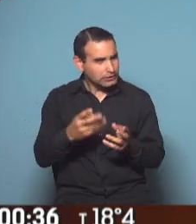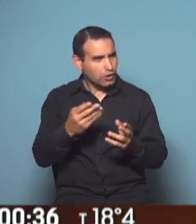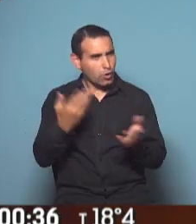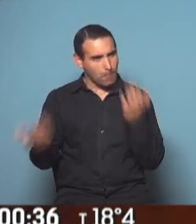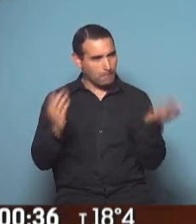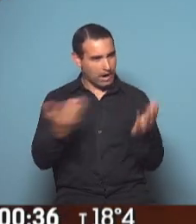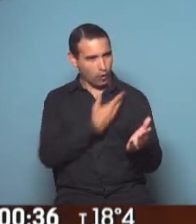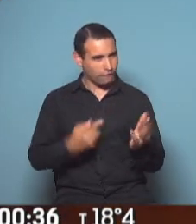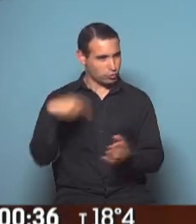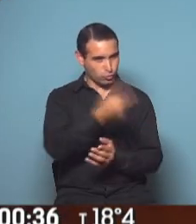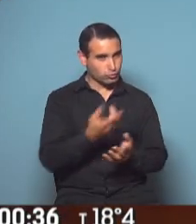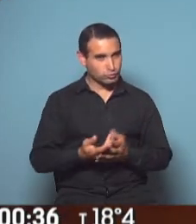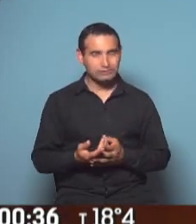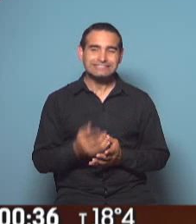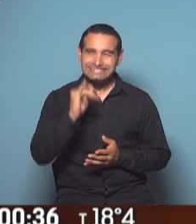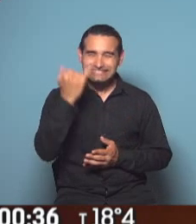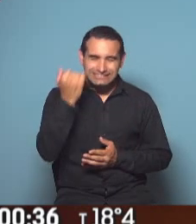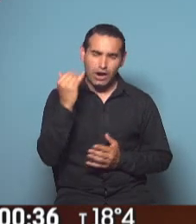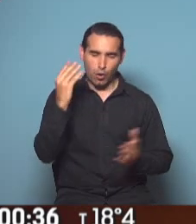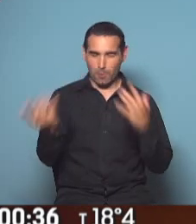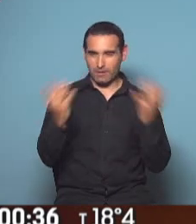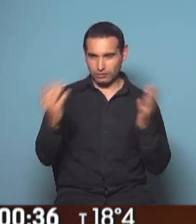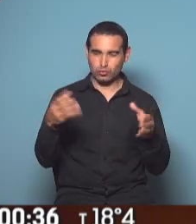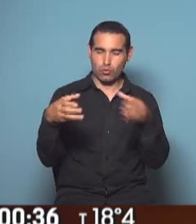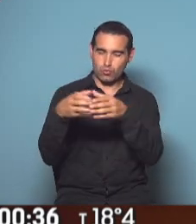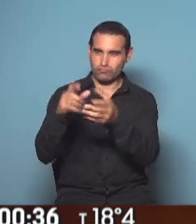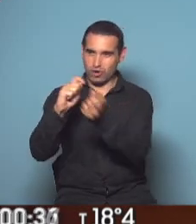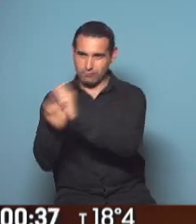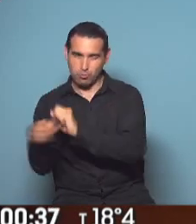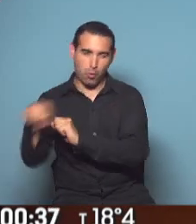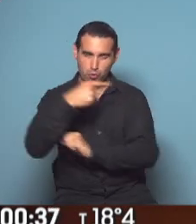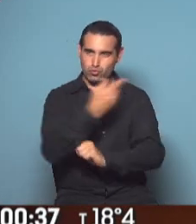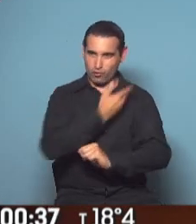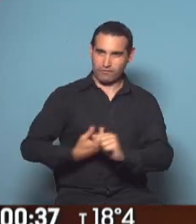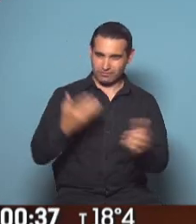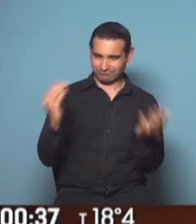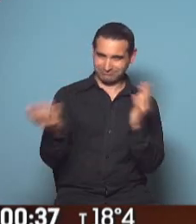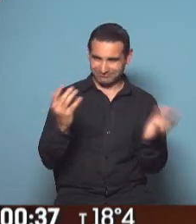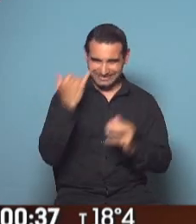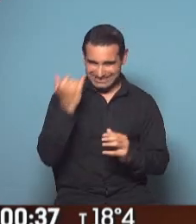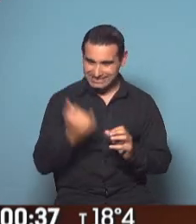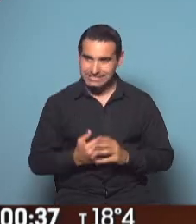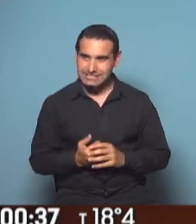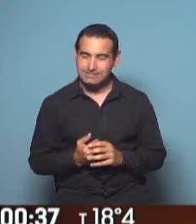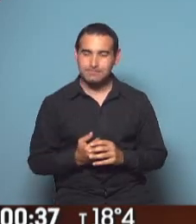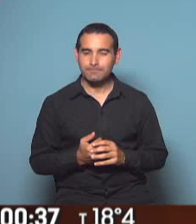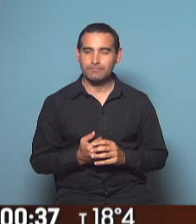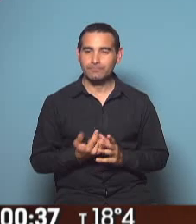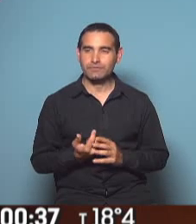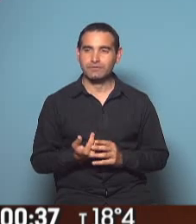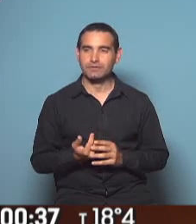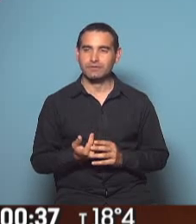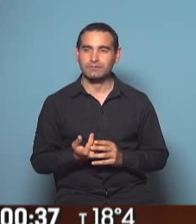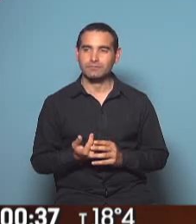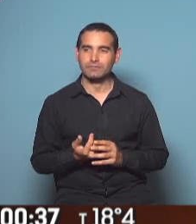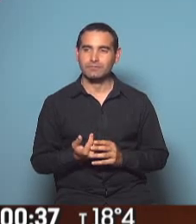alguna correlación, pero no es lo mismo. Porque algo que es bastante fácil de entender, la confianza en el gobierno está